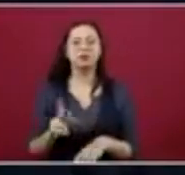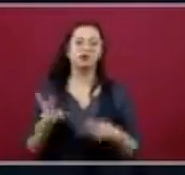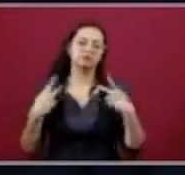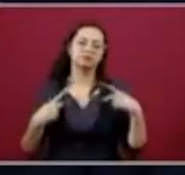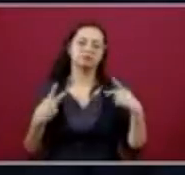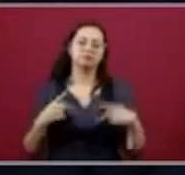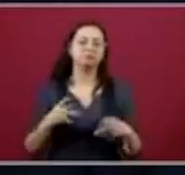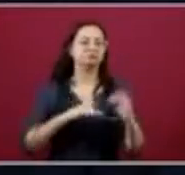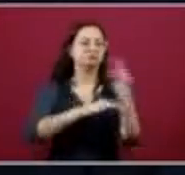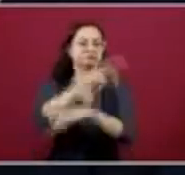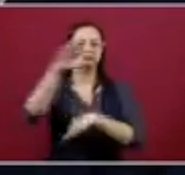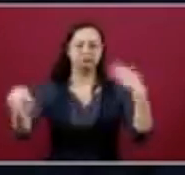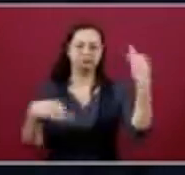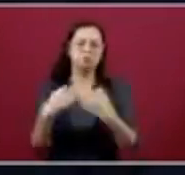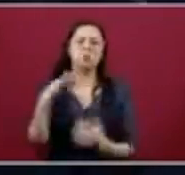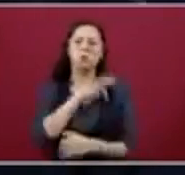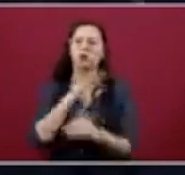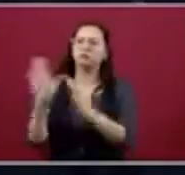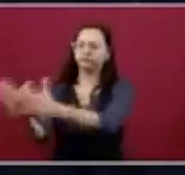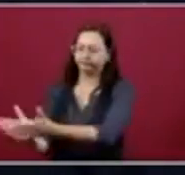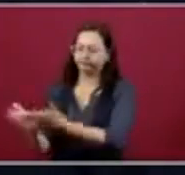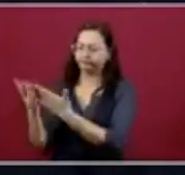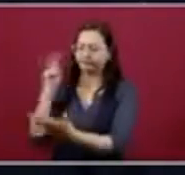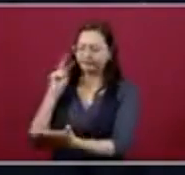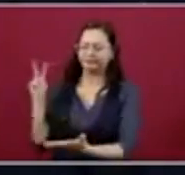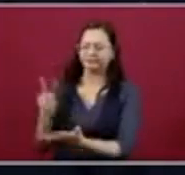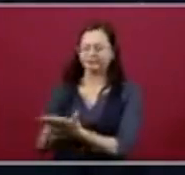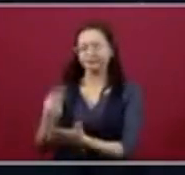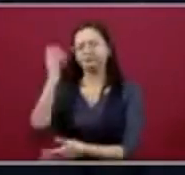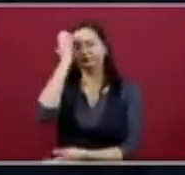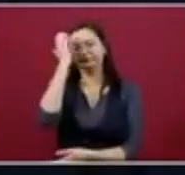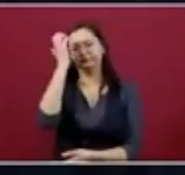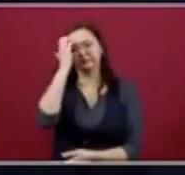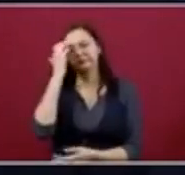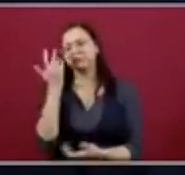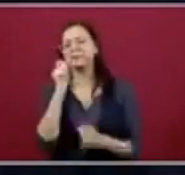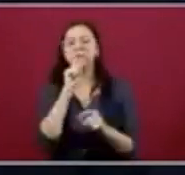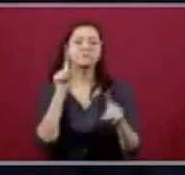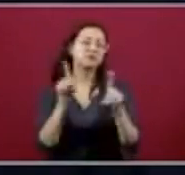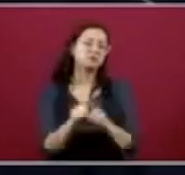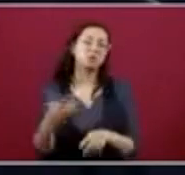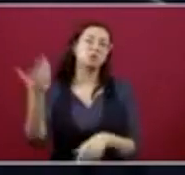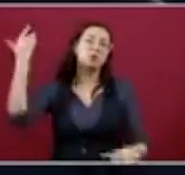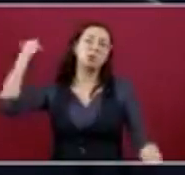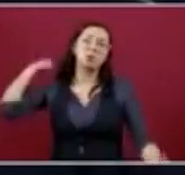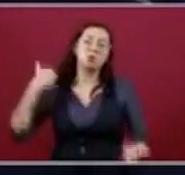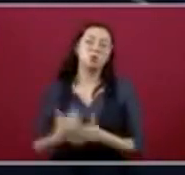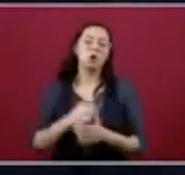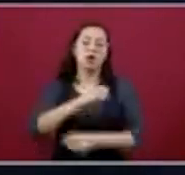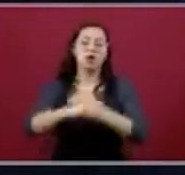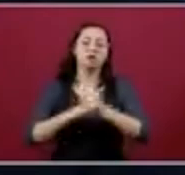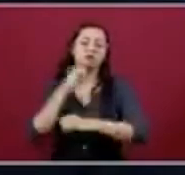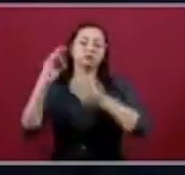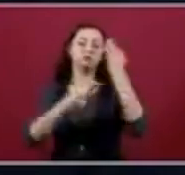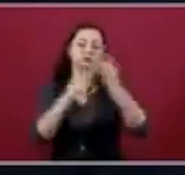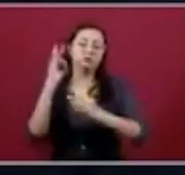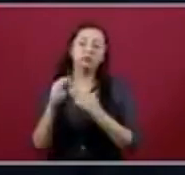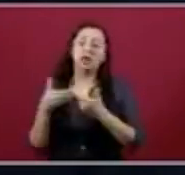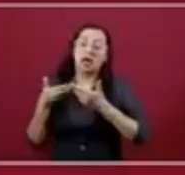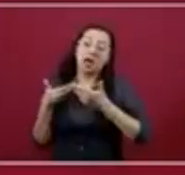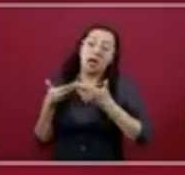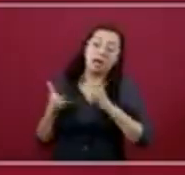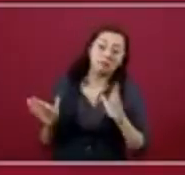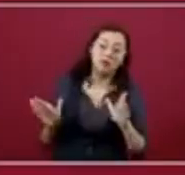él y hacer cumplir esto que se había anunciado durante mucho tiempo, que estuvo abierto en algún momento, pero que